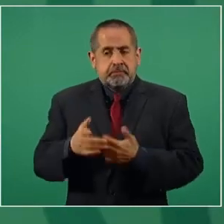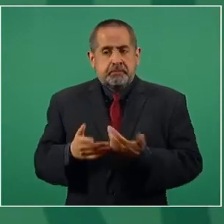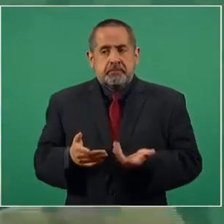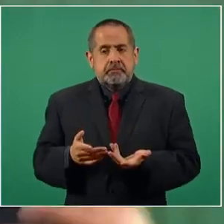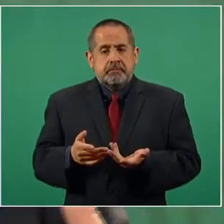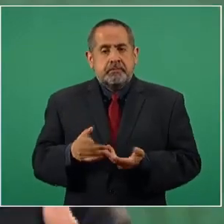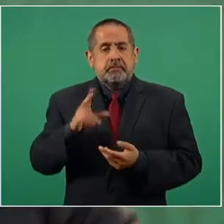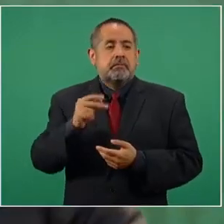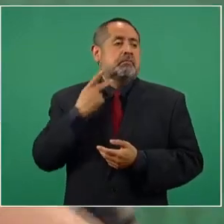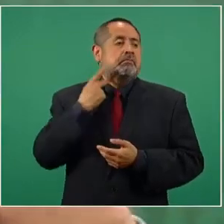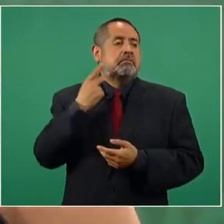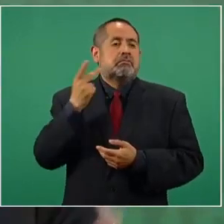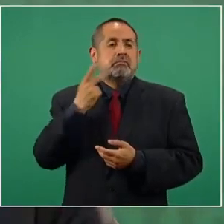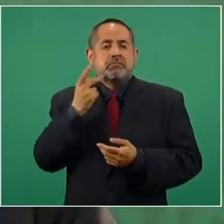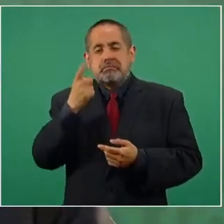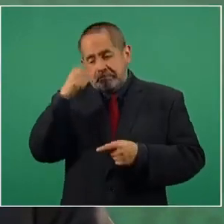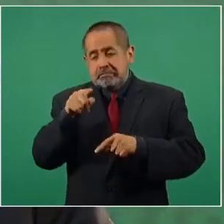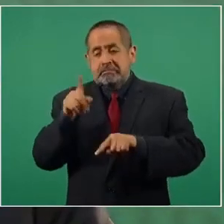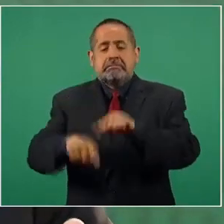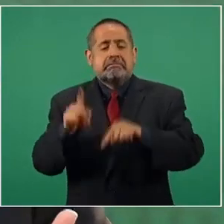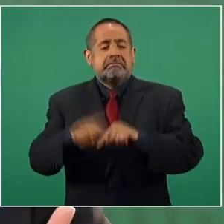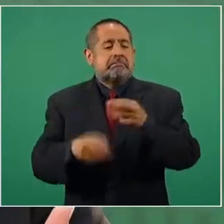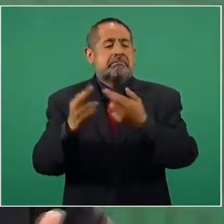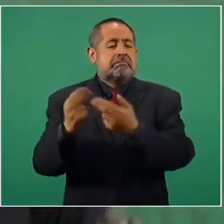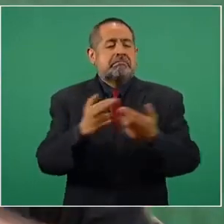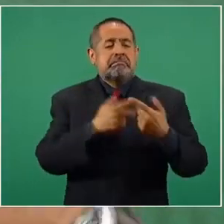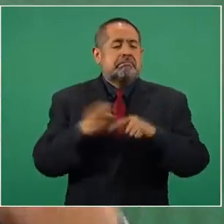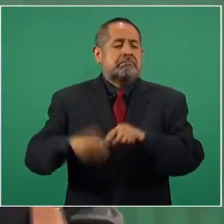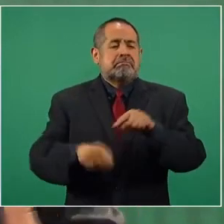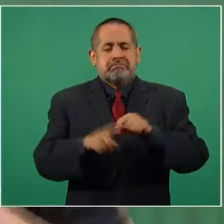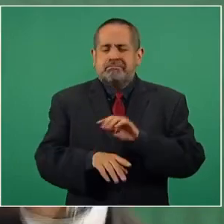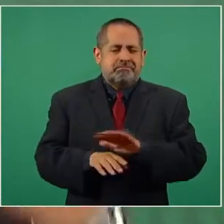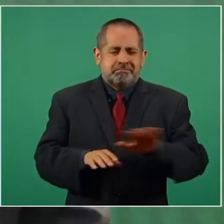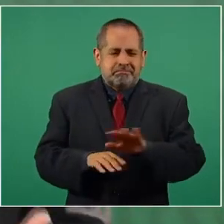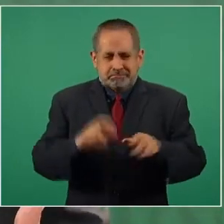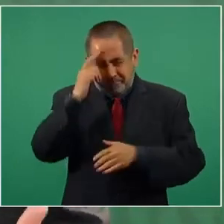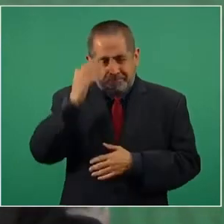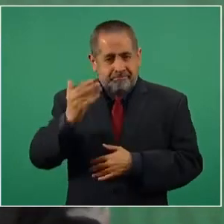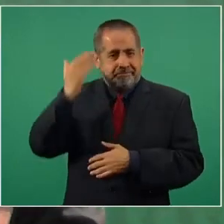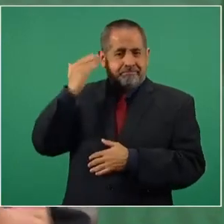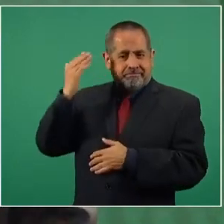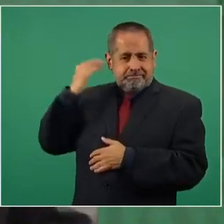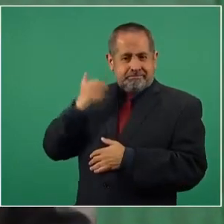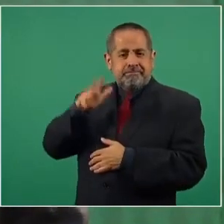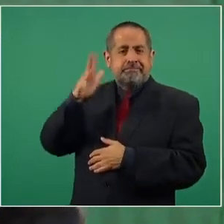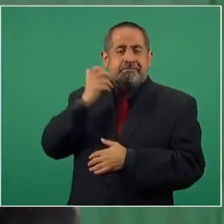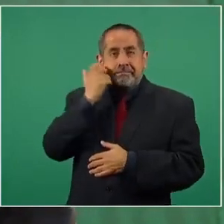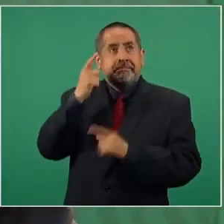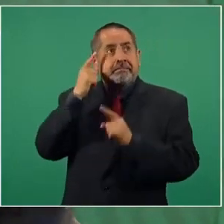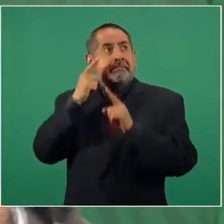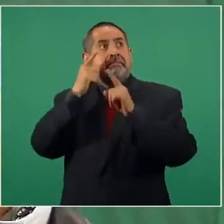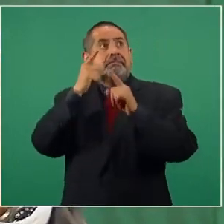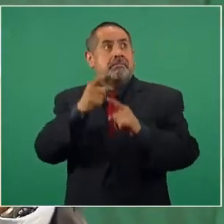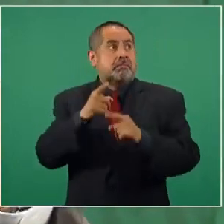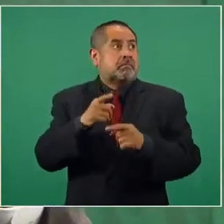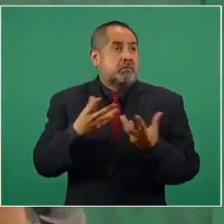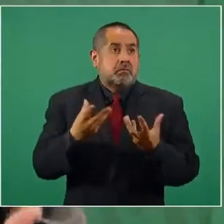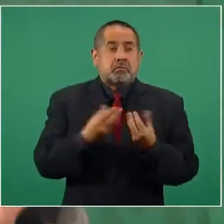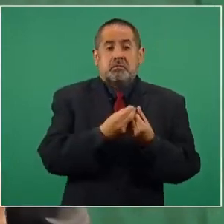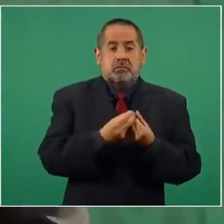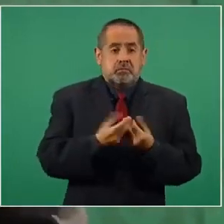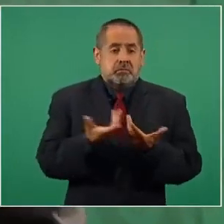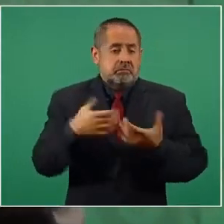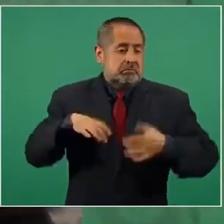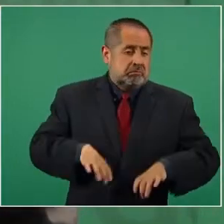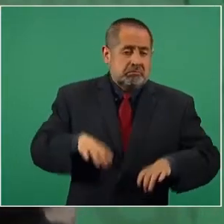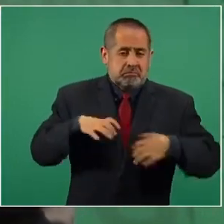continúe con la política destructiva, porque lo que querían en aras del